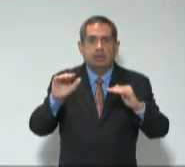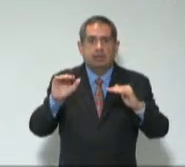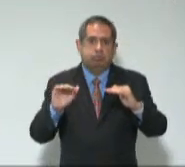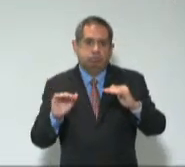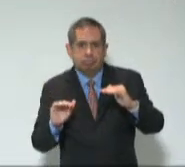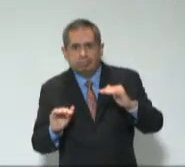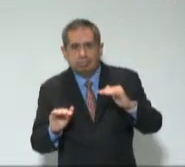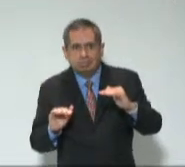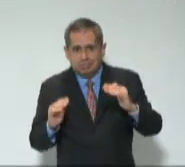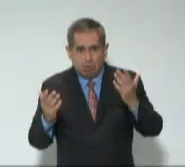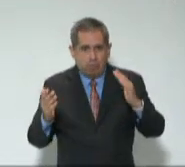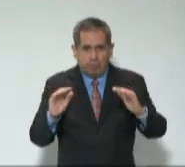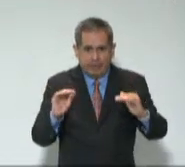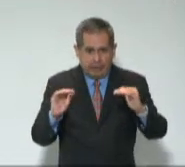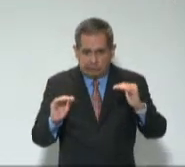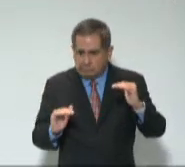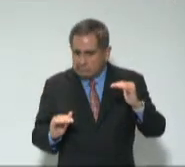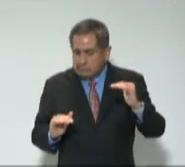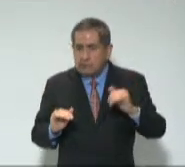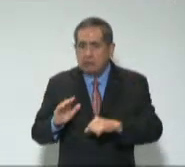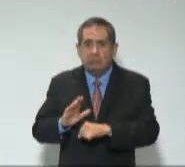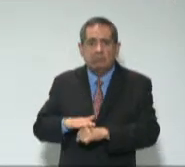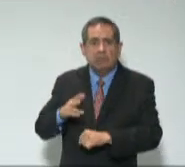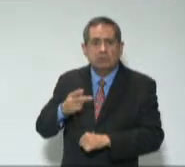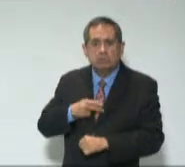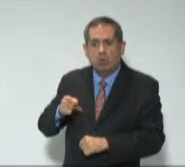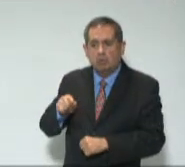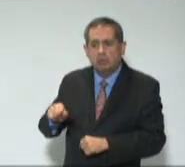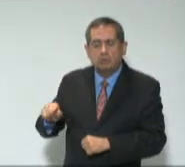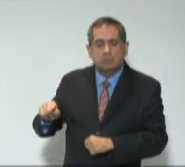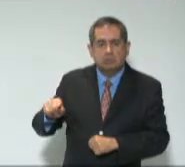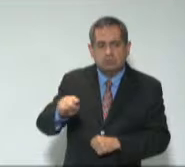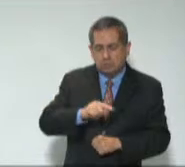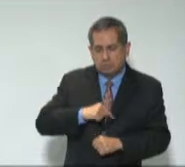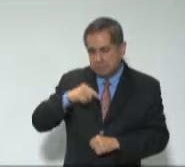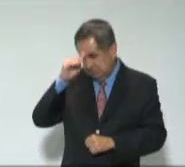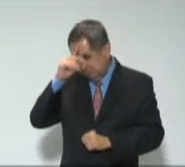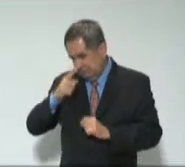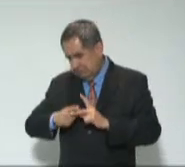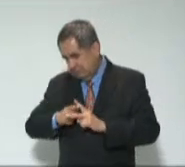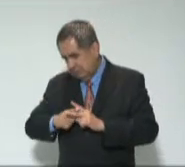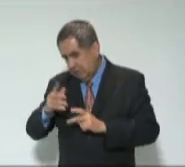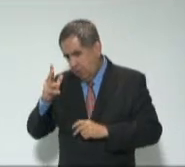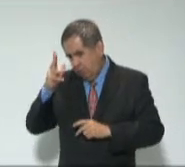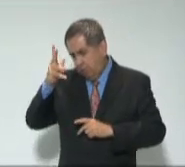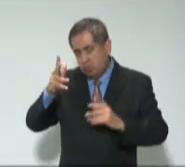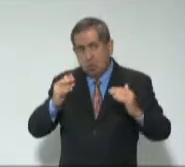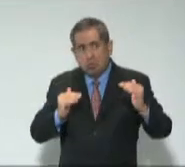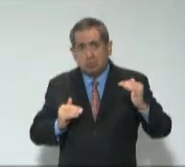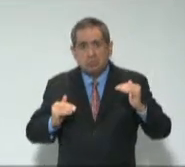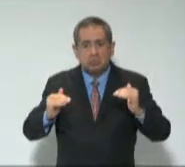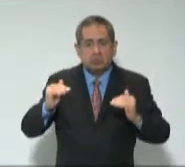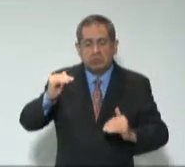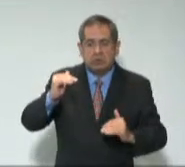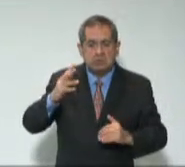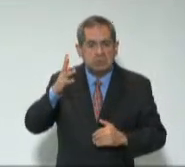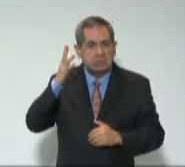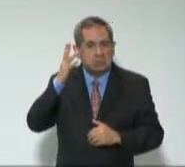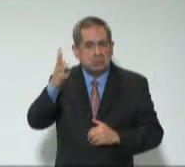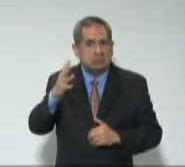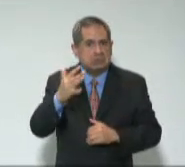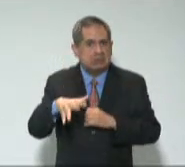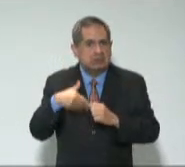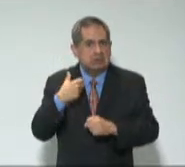significativo que se tiene con proyecciones que nos hablan de una recuperación también lenta y sobre todo